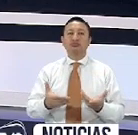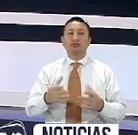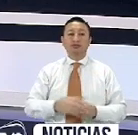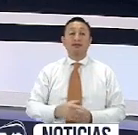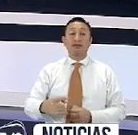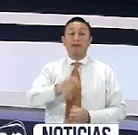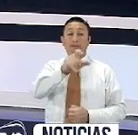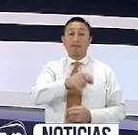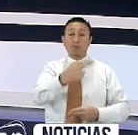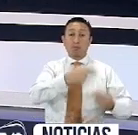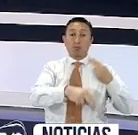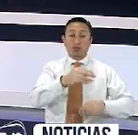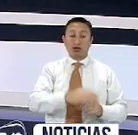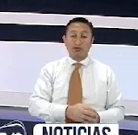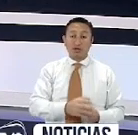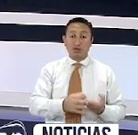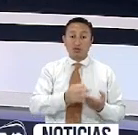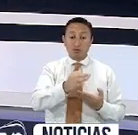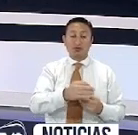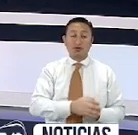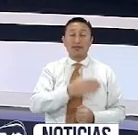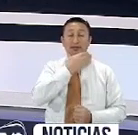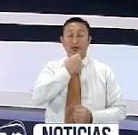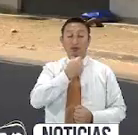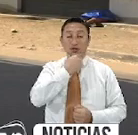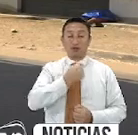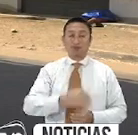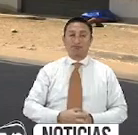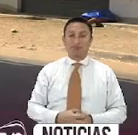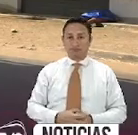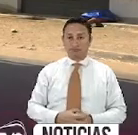a comerciantes de la parroquia Eloy Alfaro.